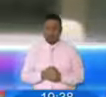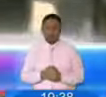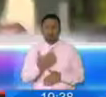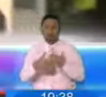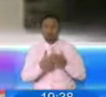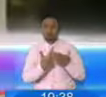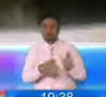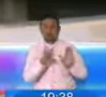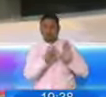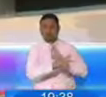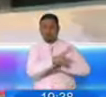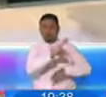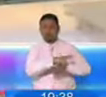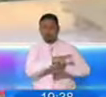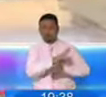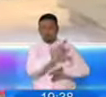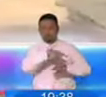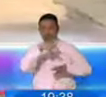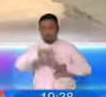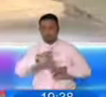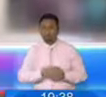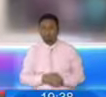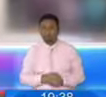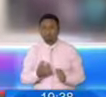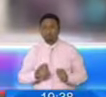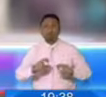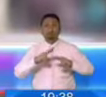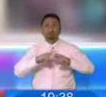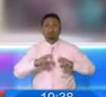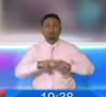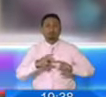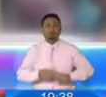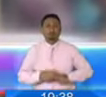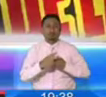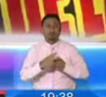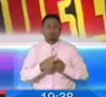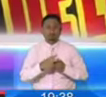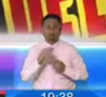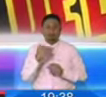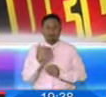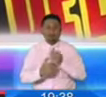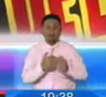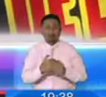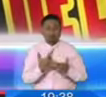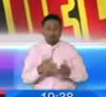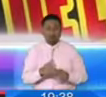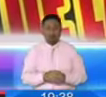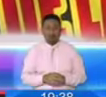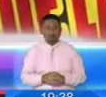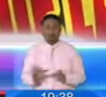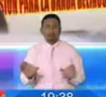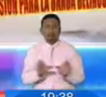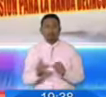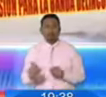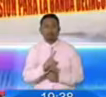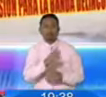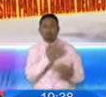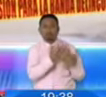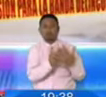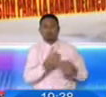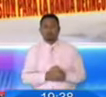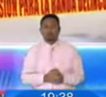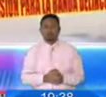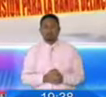fue presentada a la Fiscalía de Pichincha. Las investigaciones iniciaron y en este proceso se emitió una boleta de prisión. Las